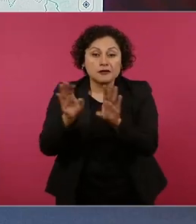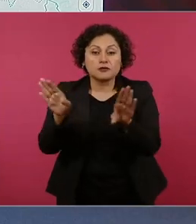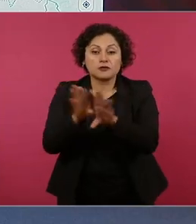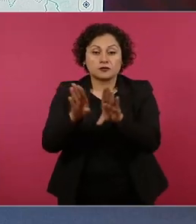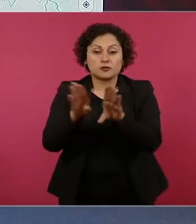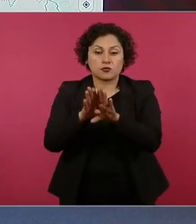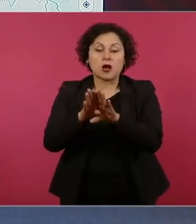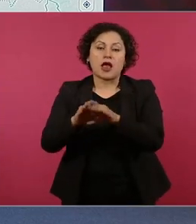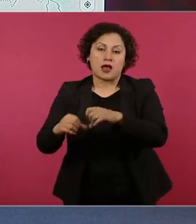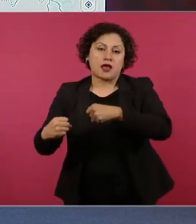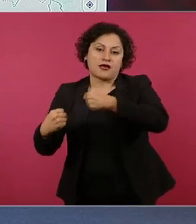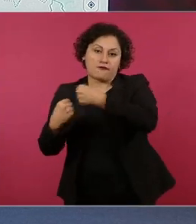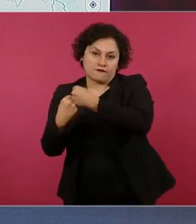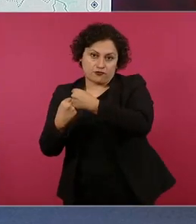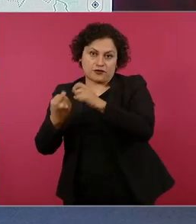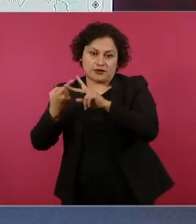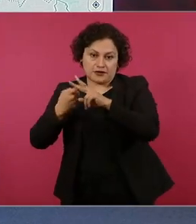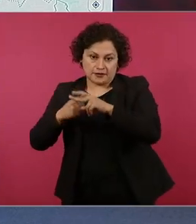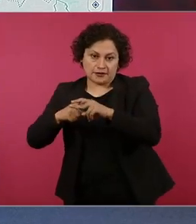aquí